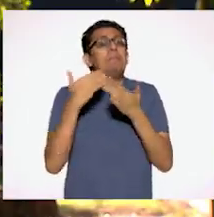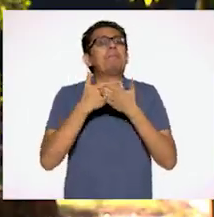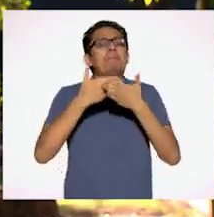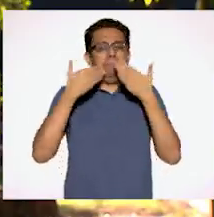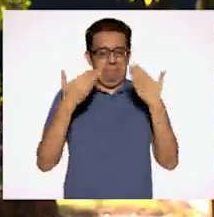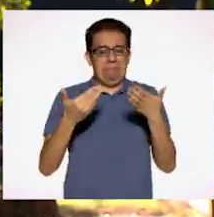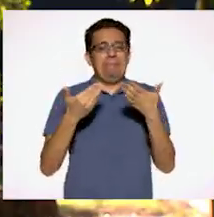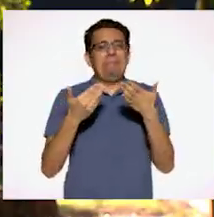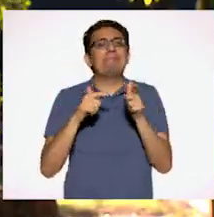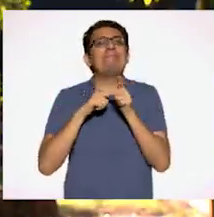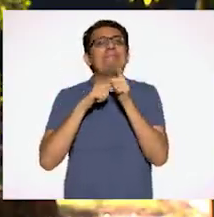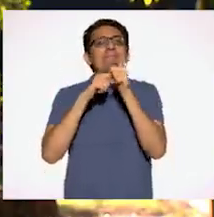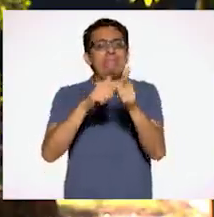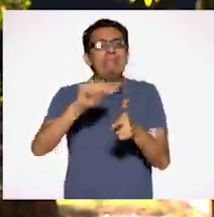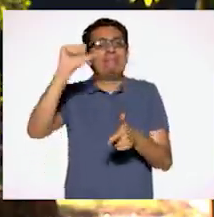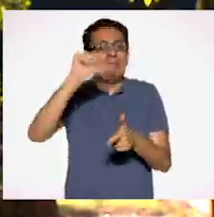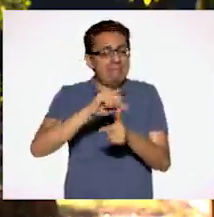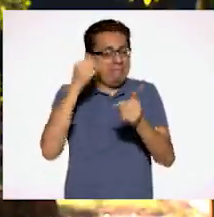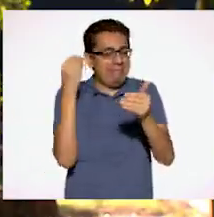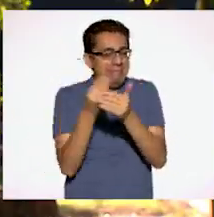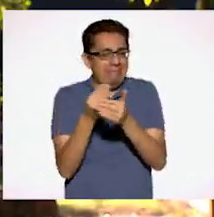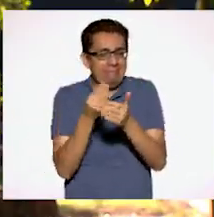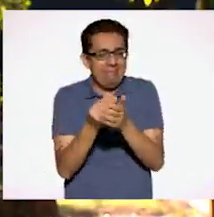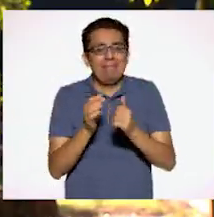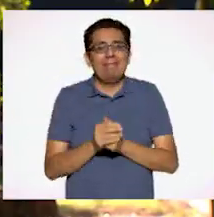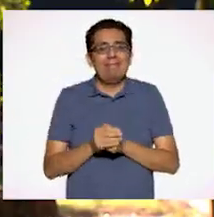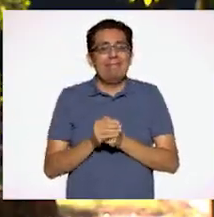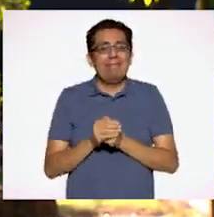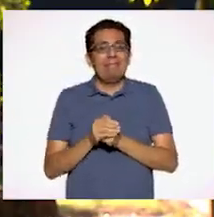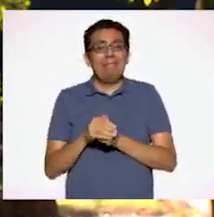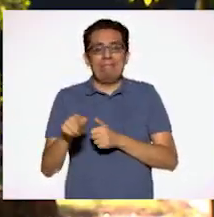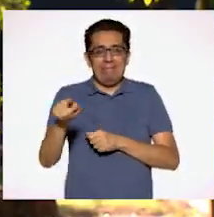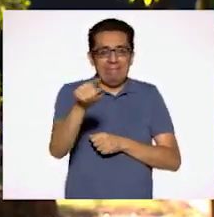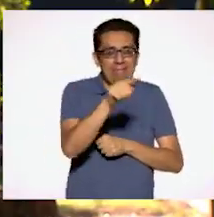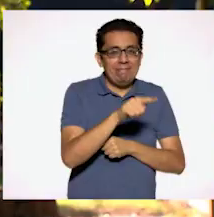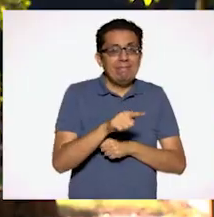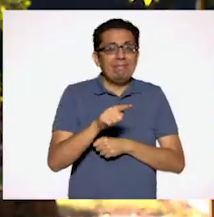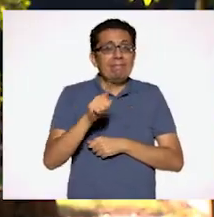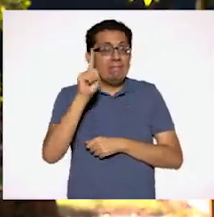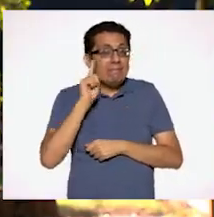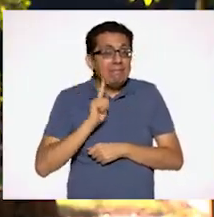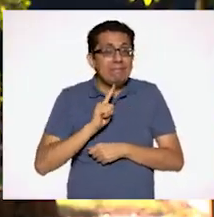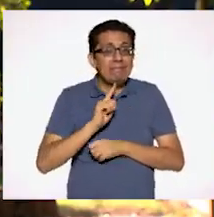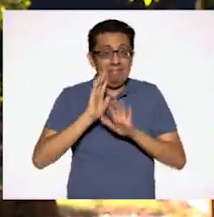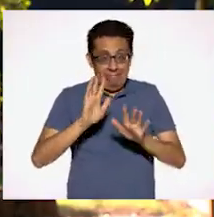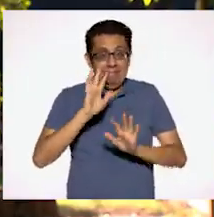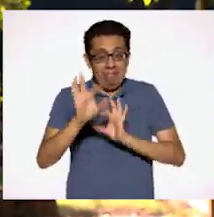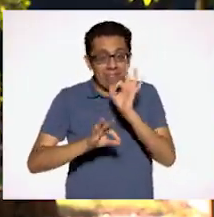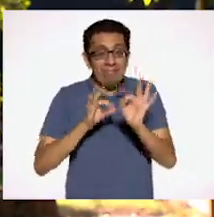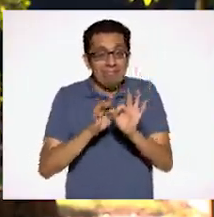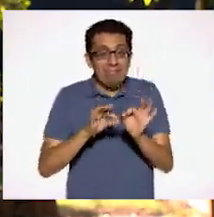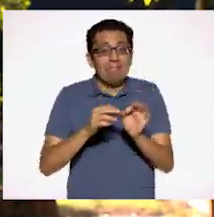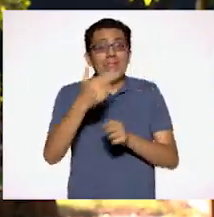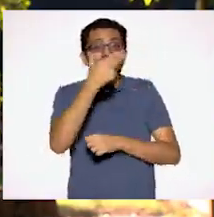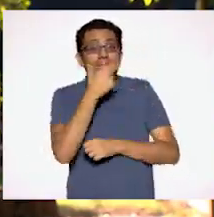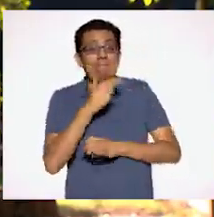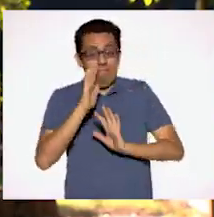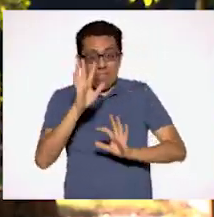es momento de seguir con el programa de hoy. ¿Listas? ¿Listos?